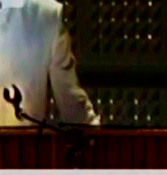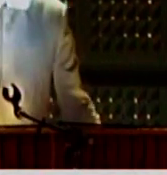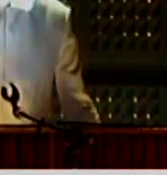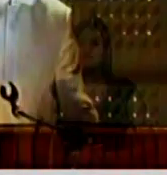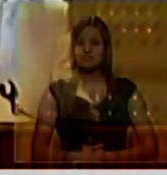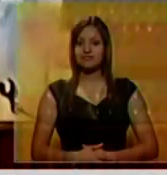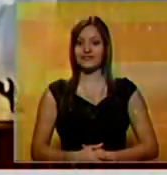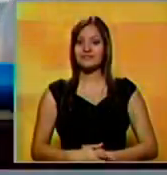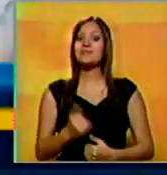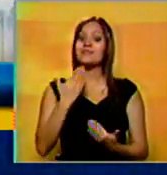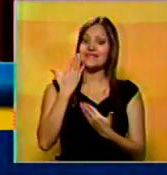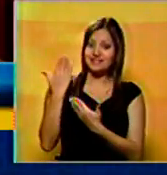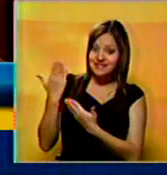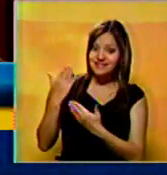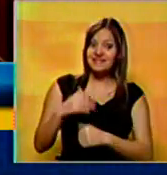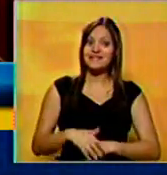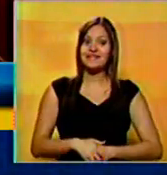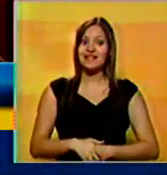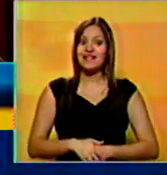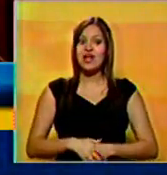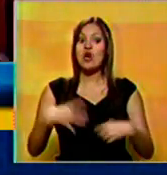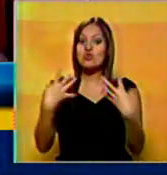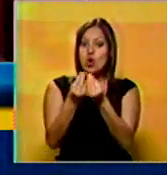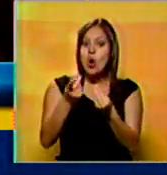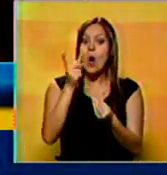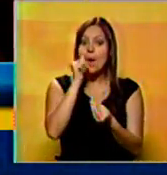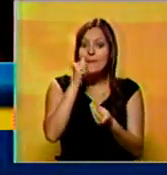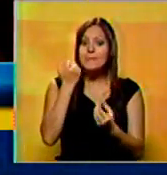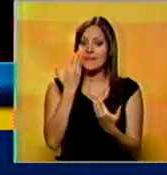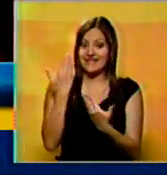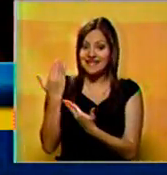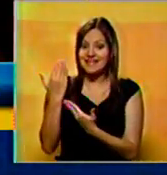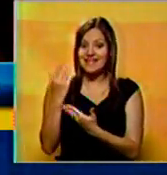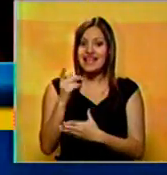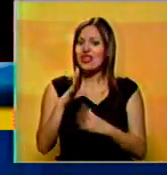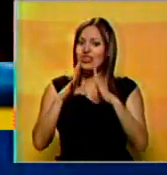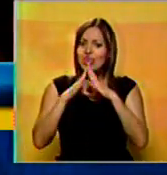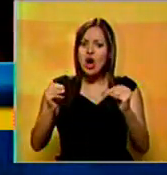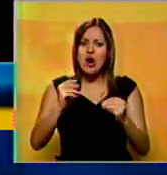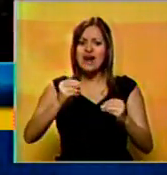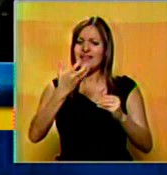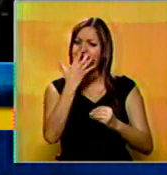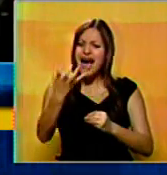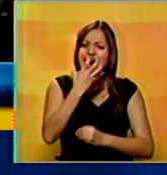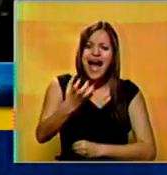Daft Punk, Old Pharrell y el legendario Stevie Wonder pusieron a todos de pie.